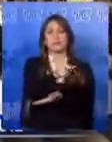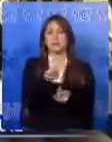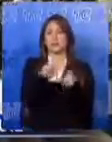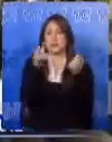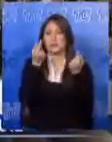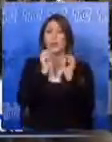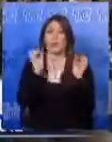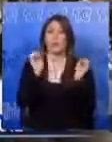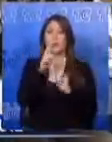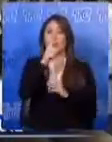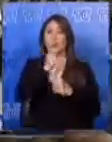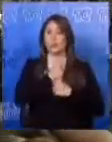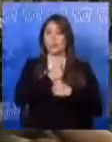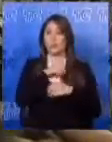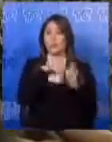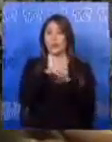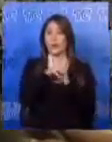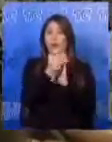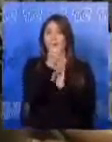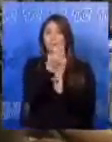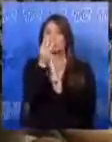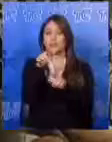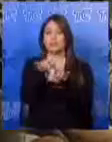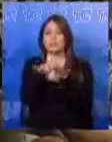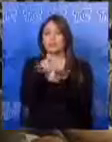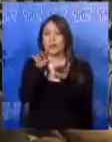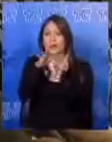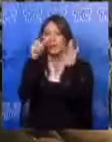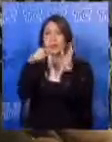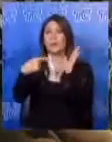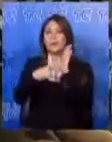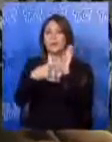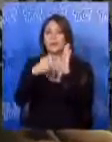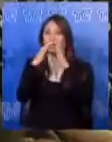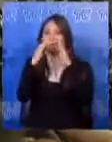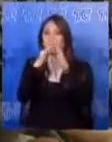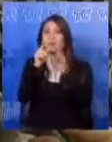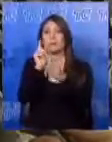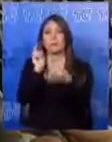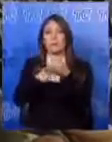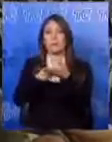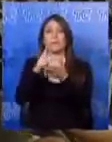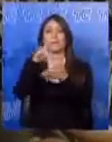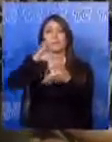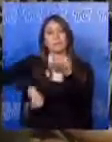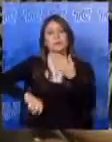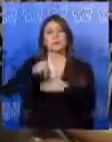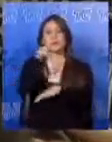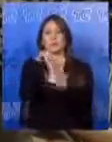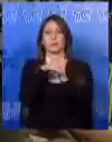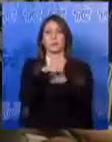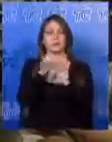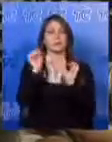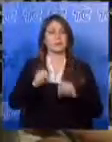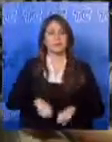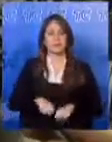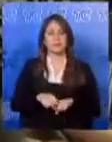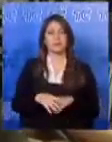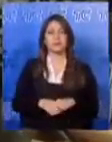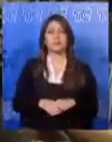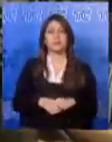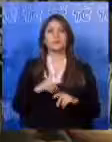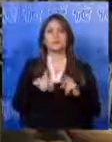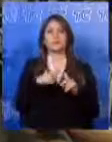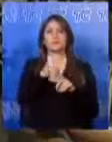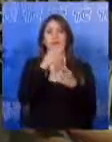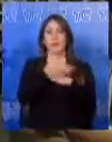página web de esos bancos y hacer el pago online. Luego de 48 horas que hizo el pago, puede entrar a internet, a la página web del municipio de Guayaquil e